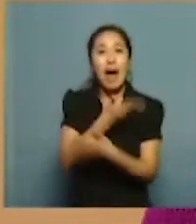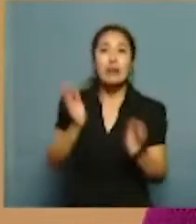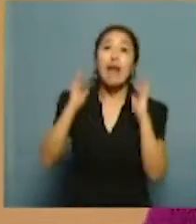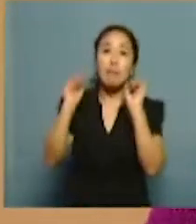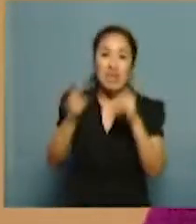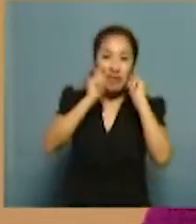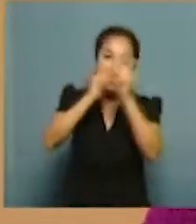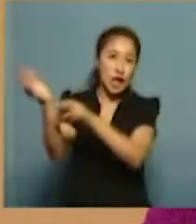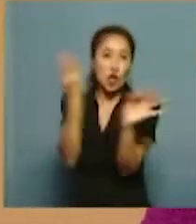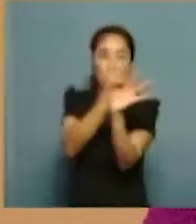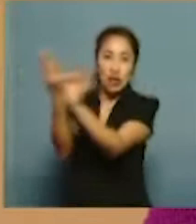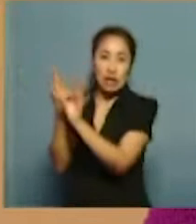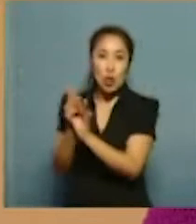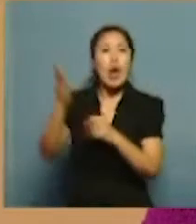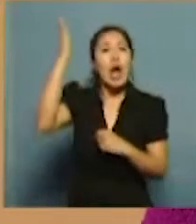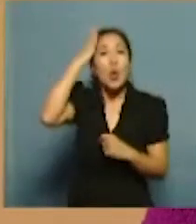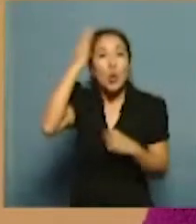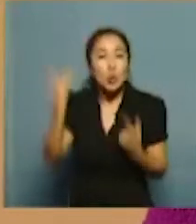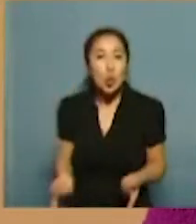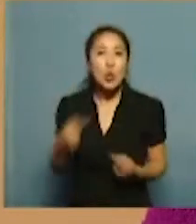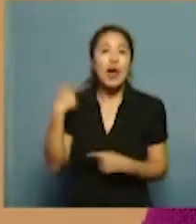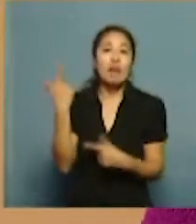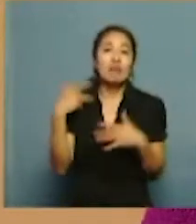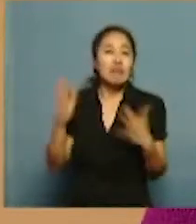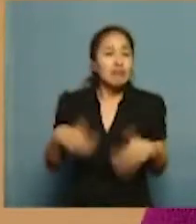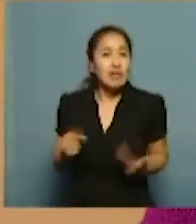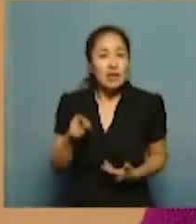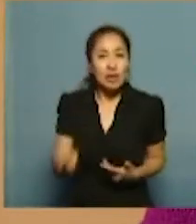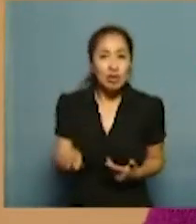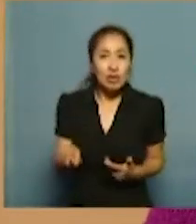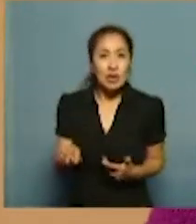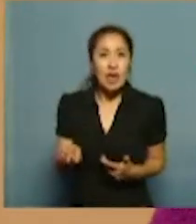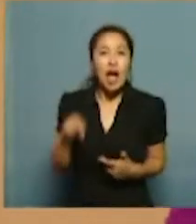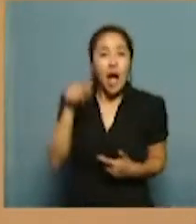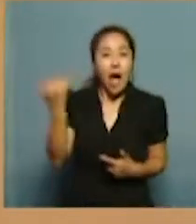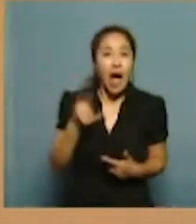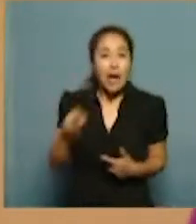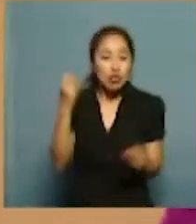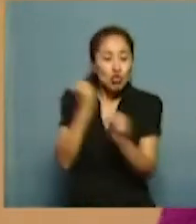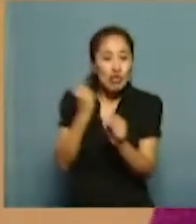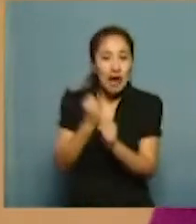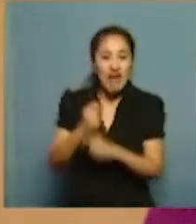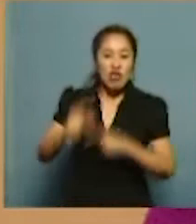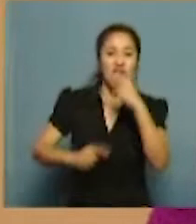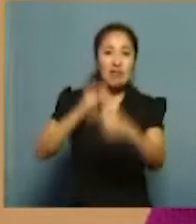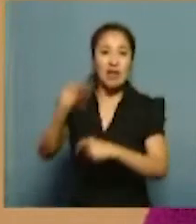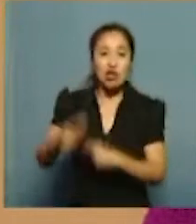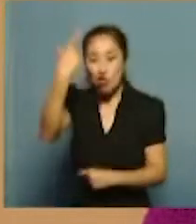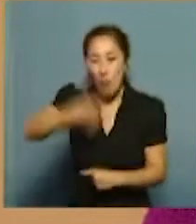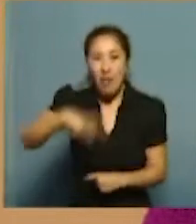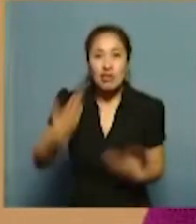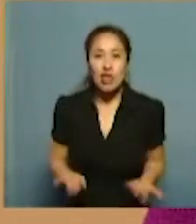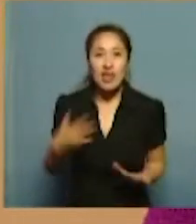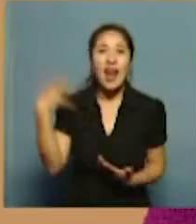de nuestro ser a nivel cultural o sea que tienen una el trabajo y el desarrollo humano